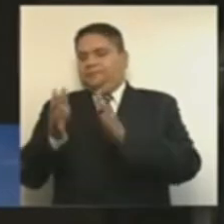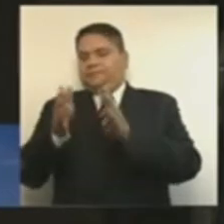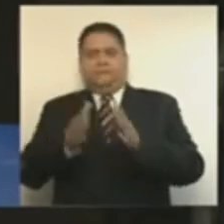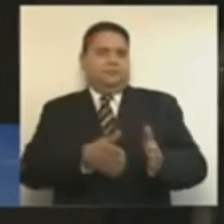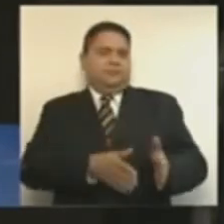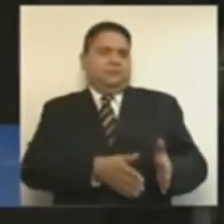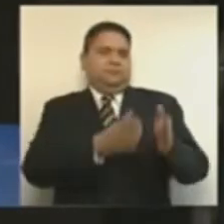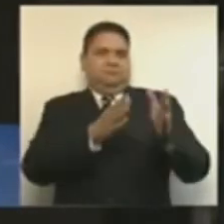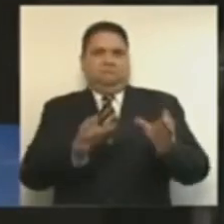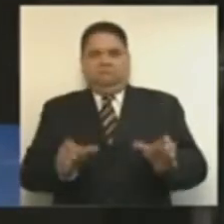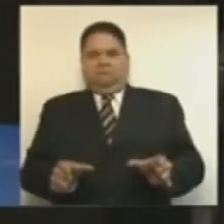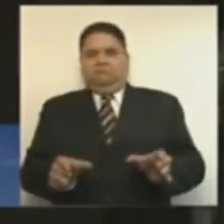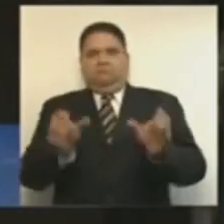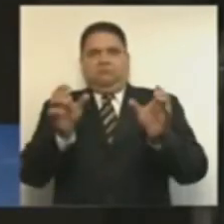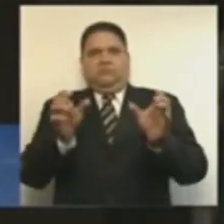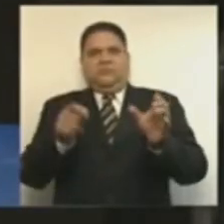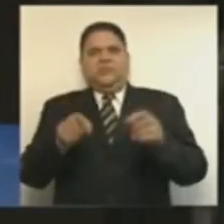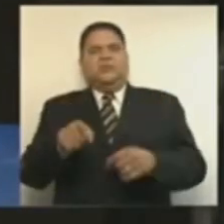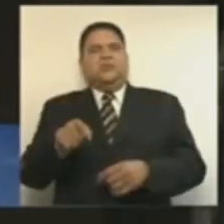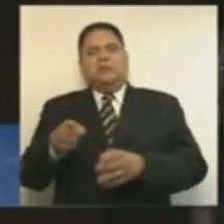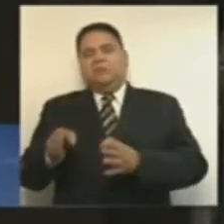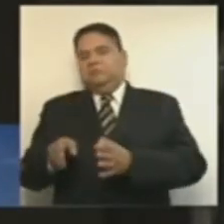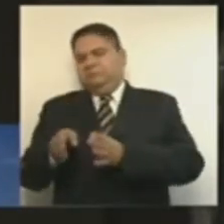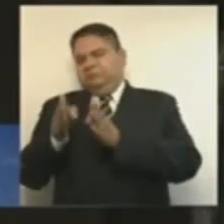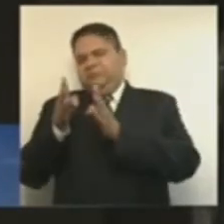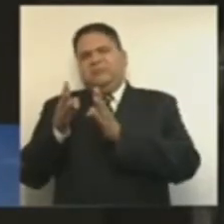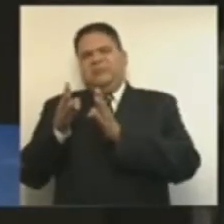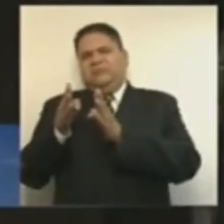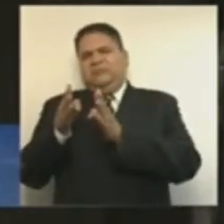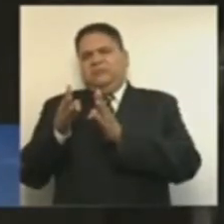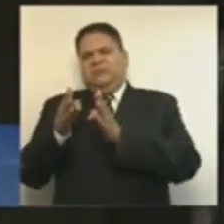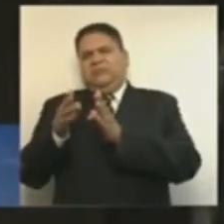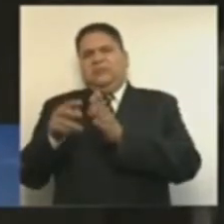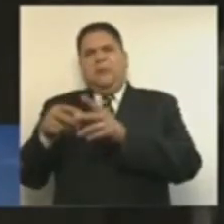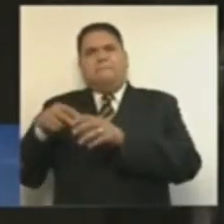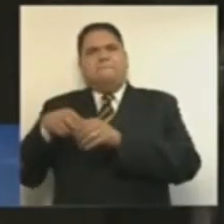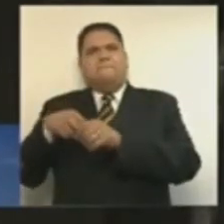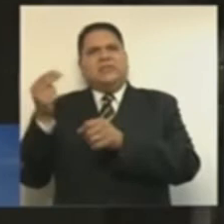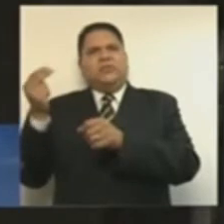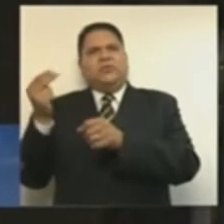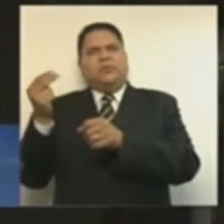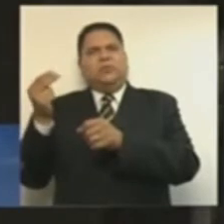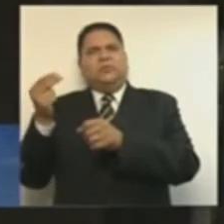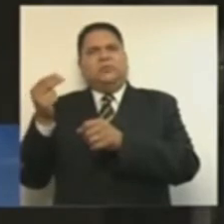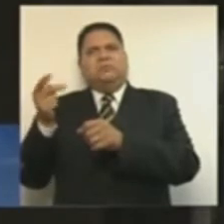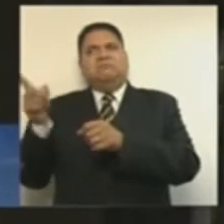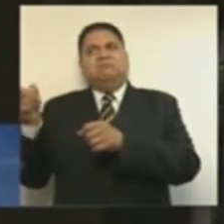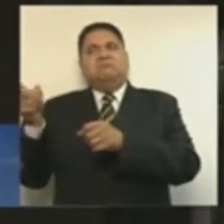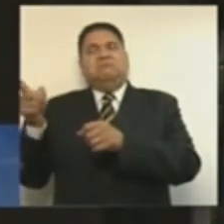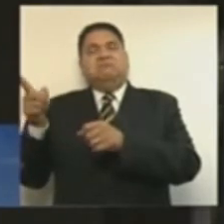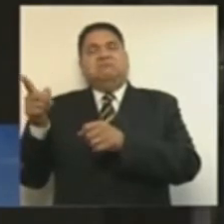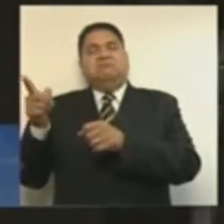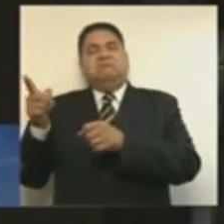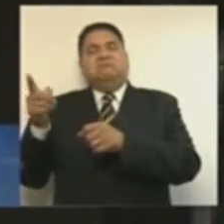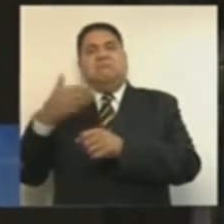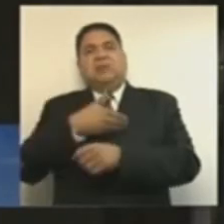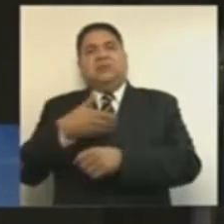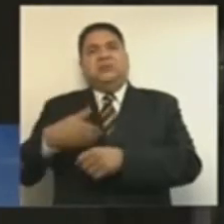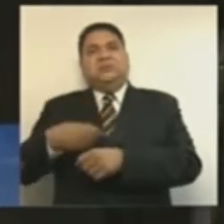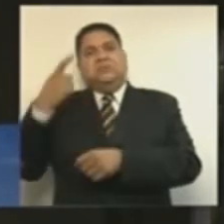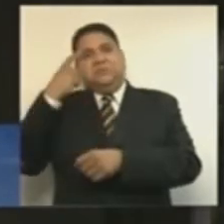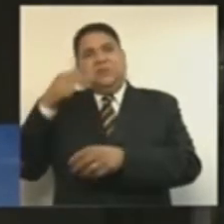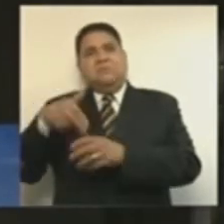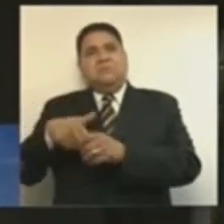que esto era un sainete de la presidencia. Porque explicaba también que precisamente